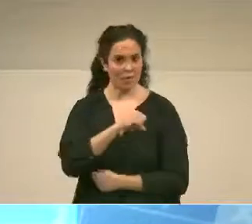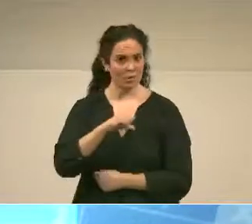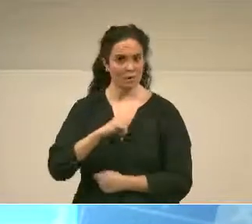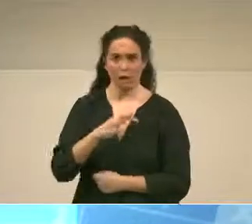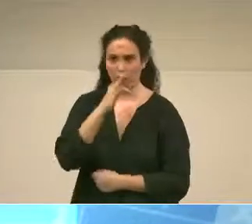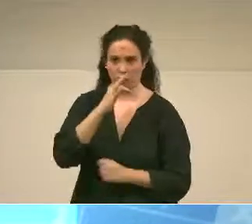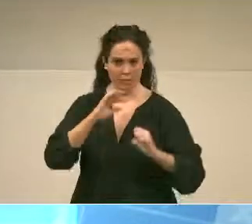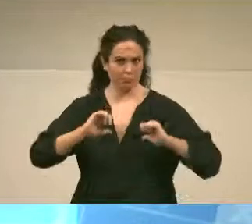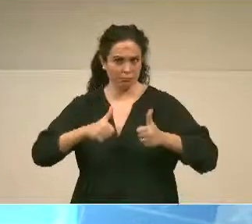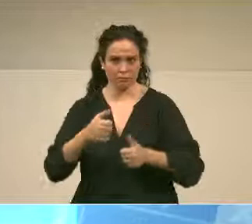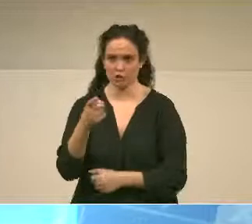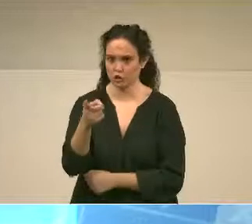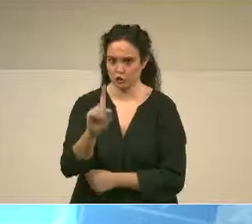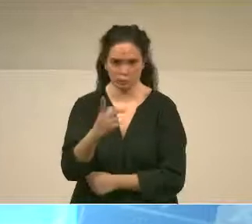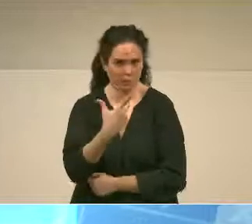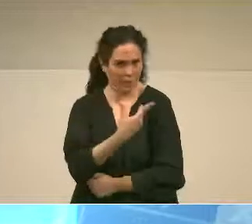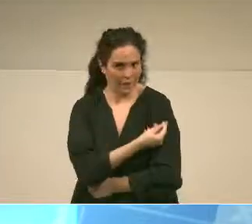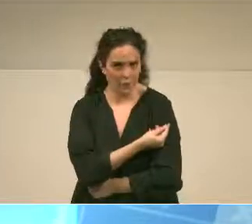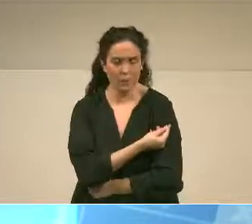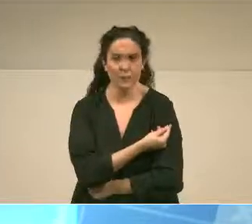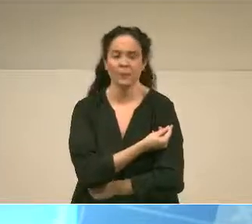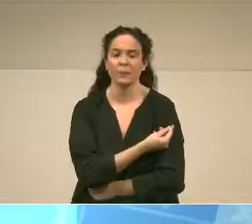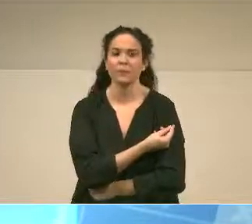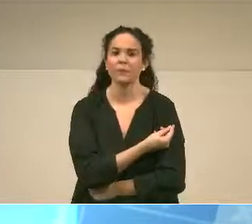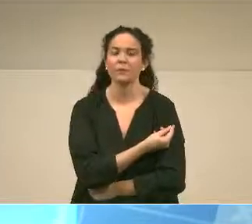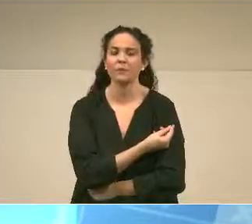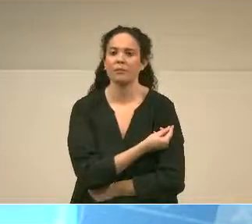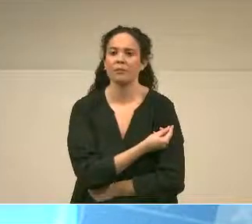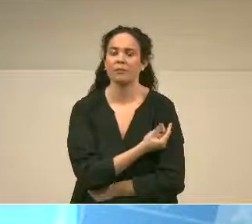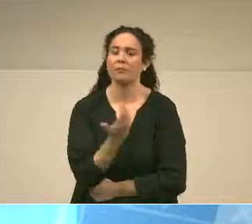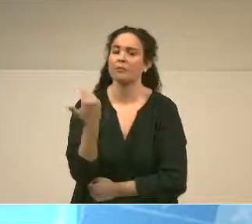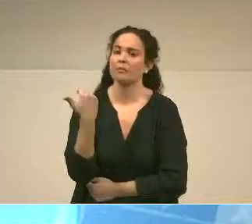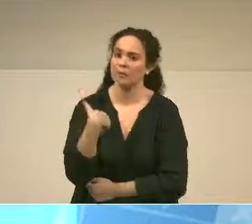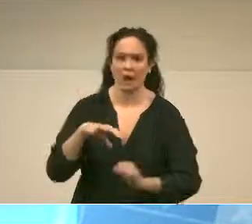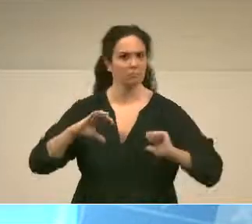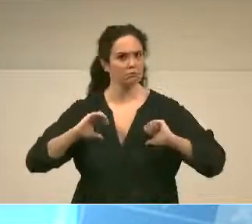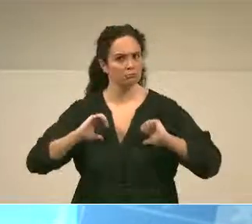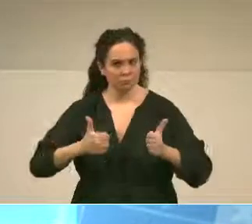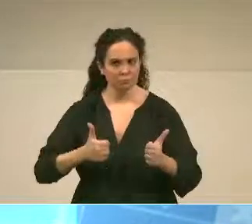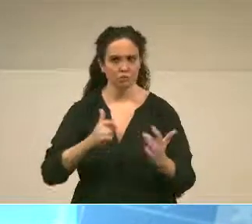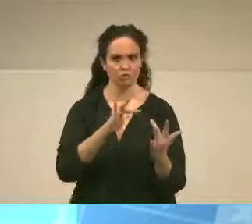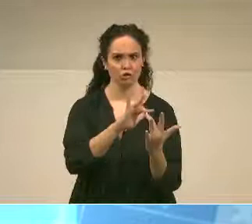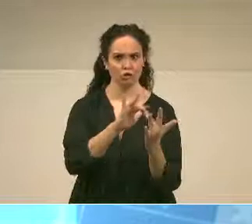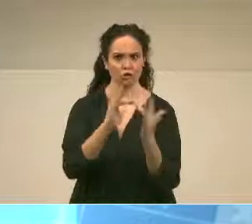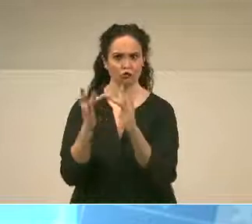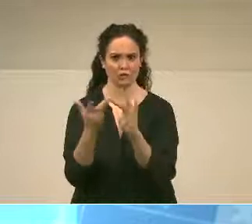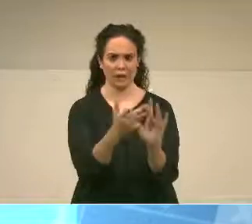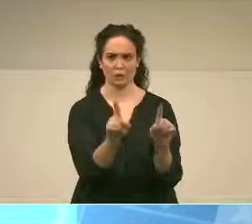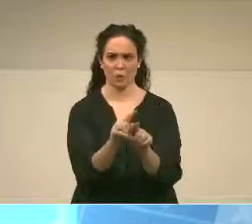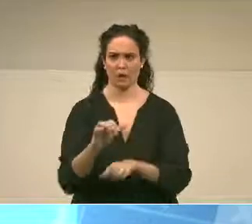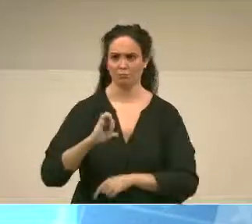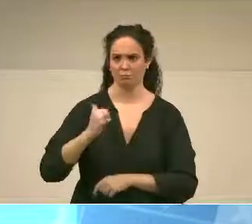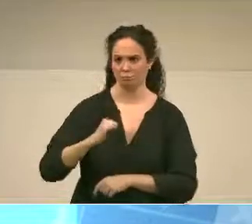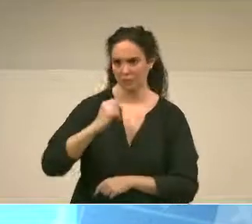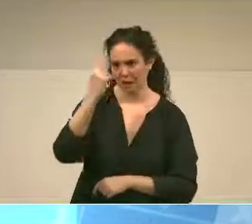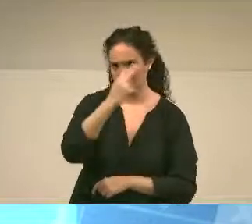empezado la vacunación. Lo que hemos establecido ya es contacto con las clínicas privadas, por